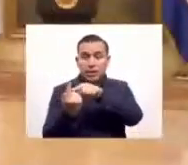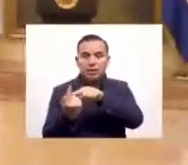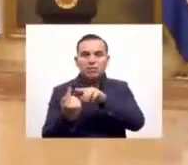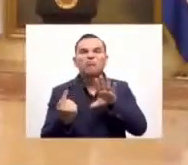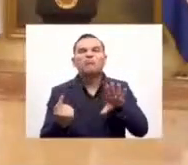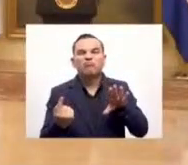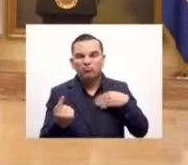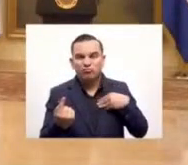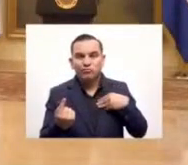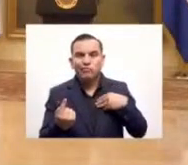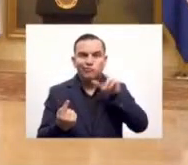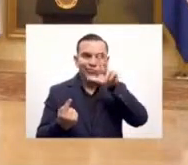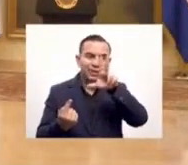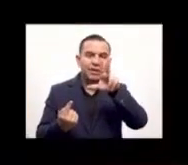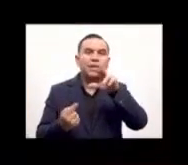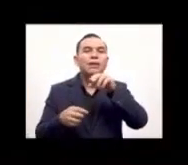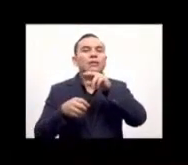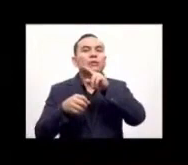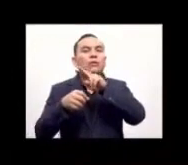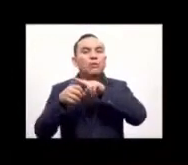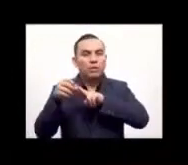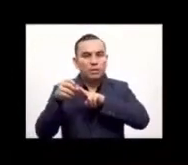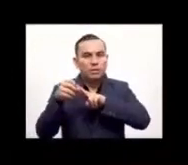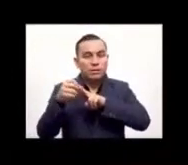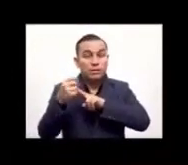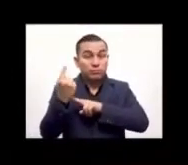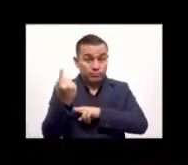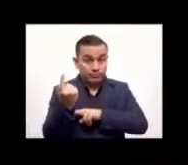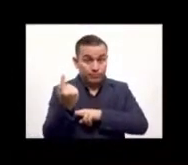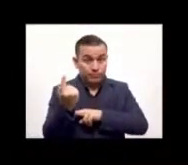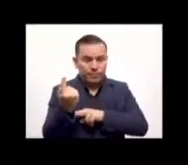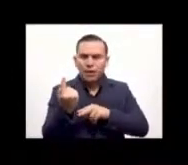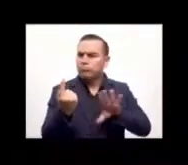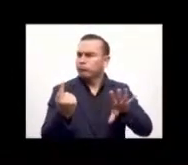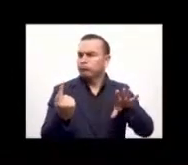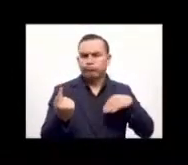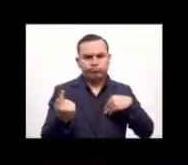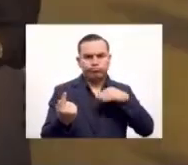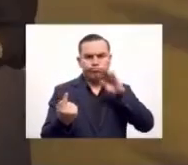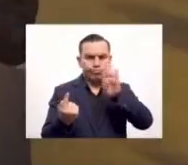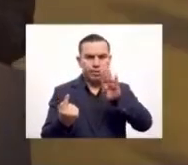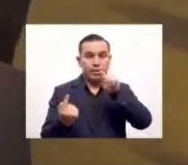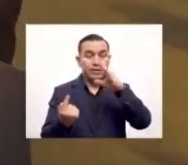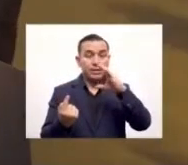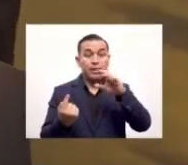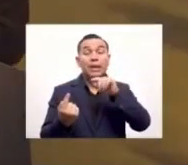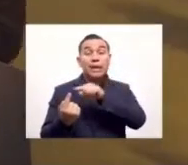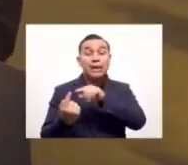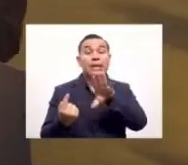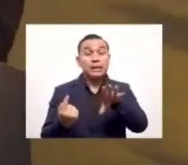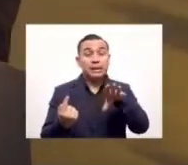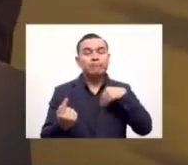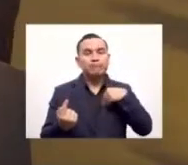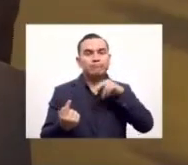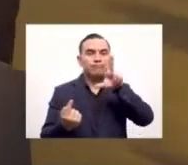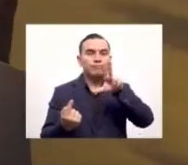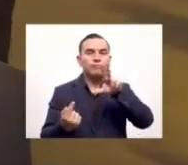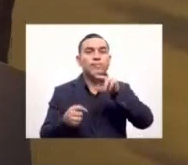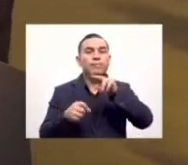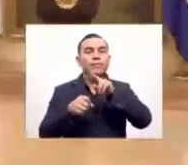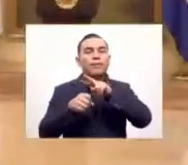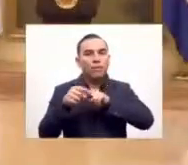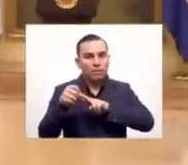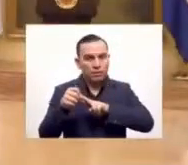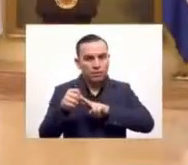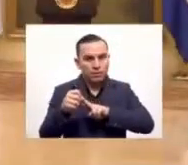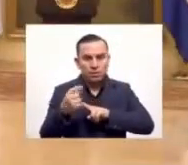No, ¿cómo crees? Oye, Isaac, retomando esta parte, quiero hacerte dos preguntas y yo quiero